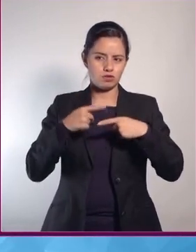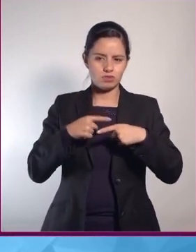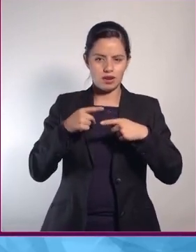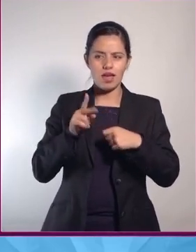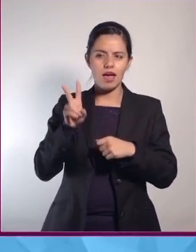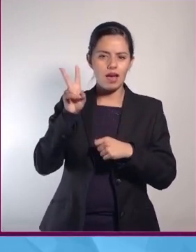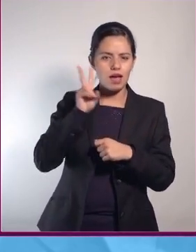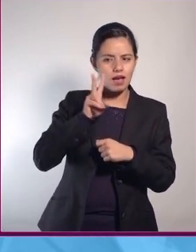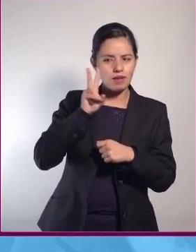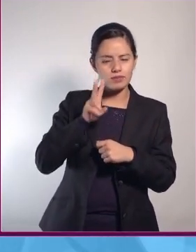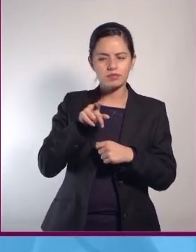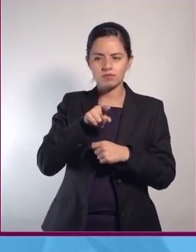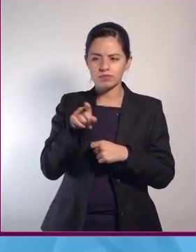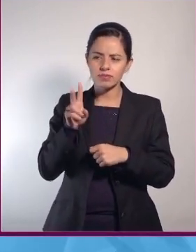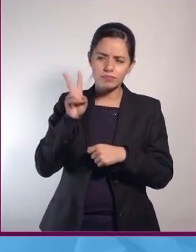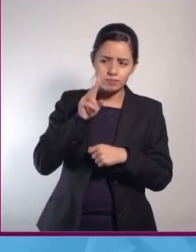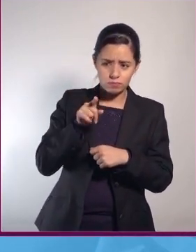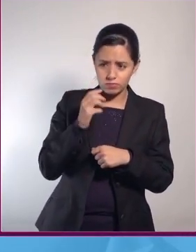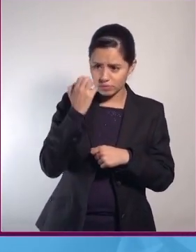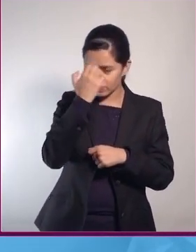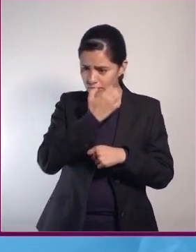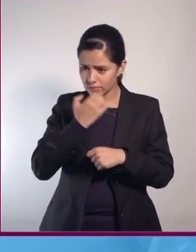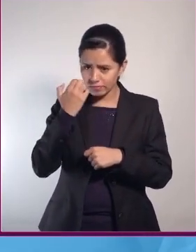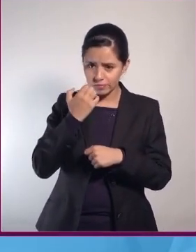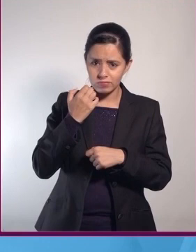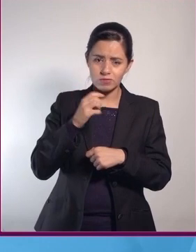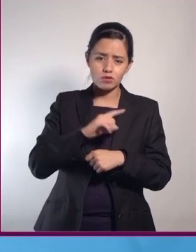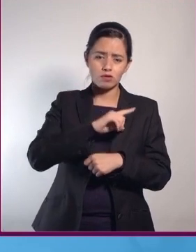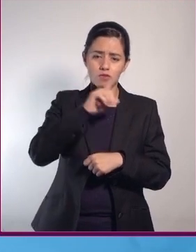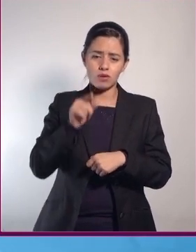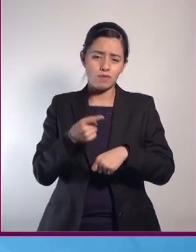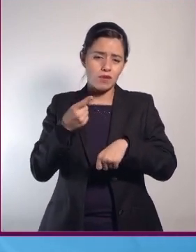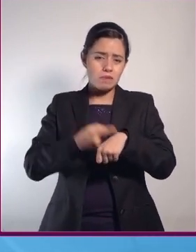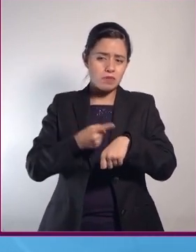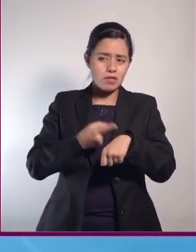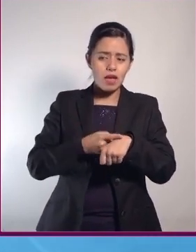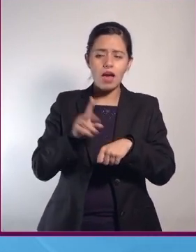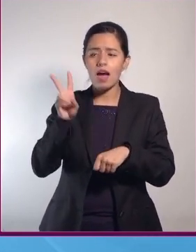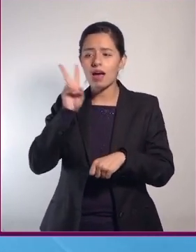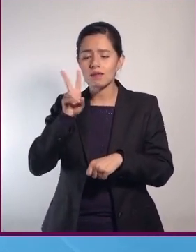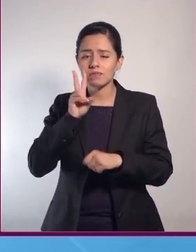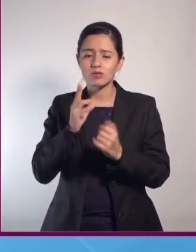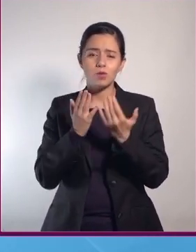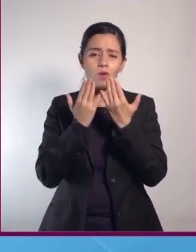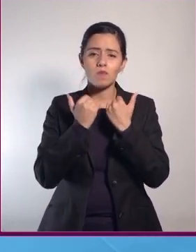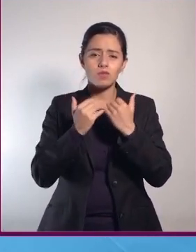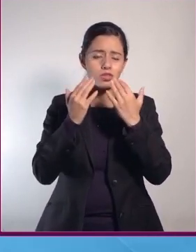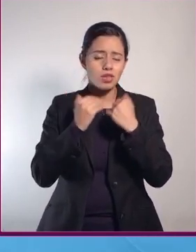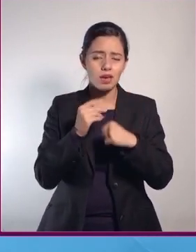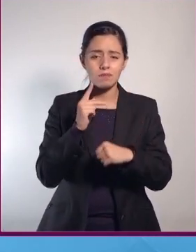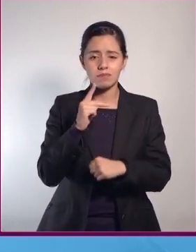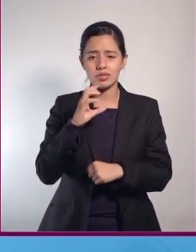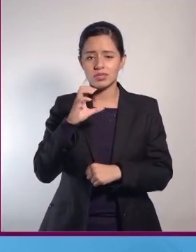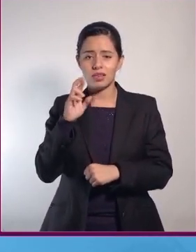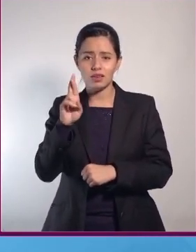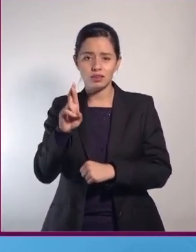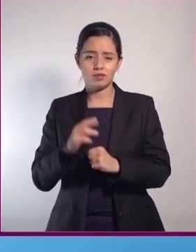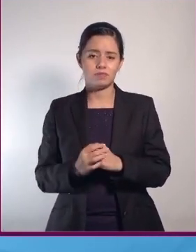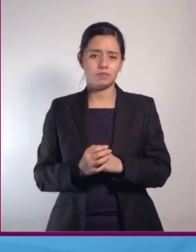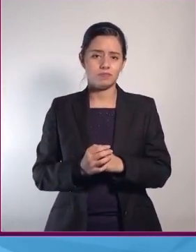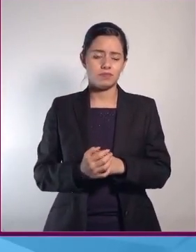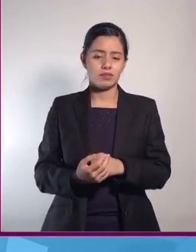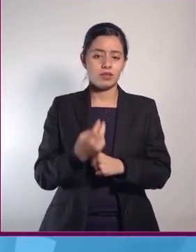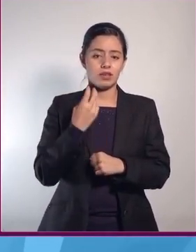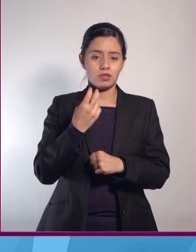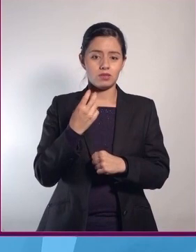personal, después ya ha habido escasez de pruebas también, ya no había la PCR y en el transcurso de esos